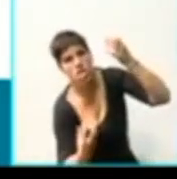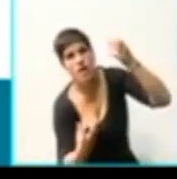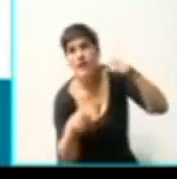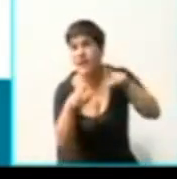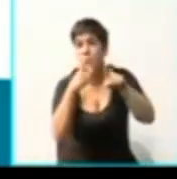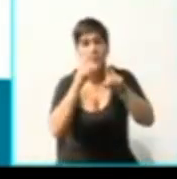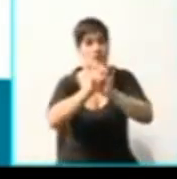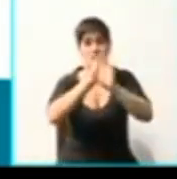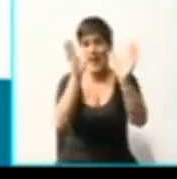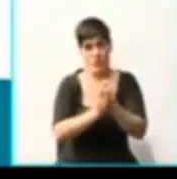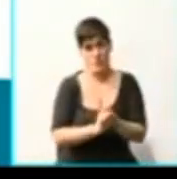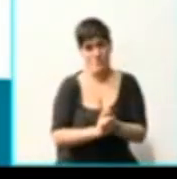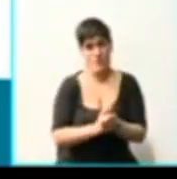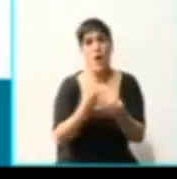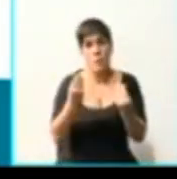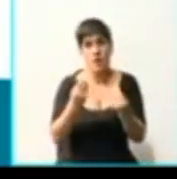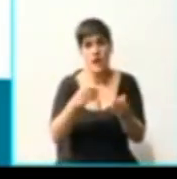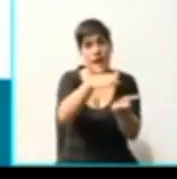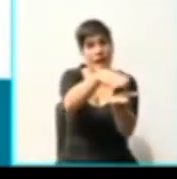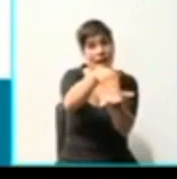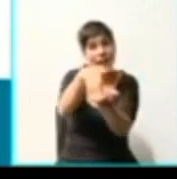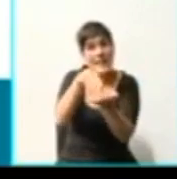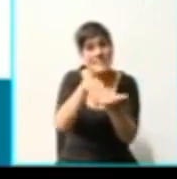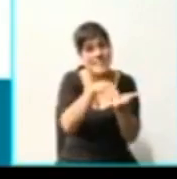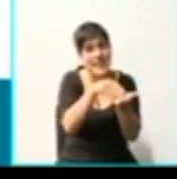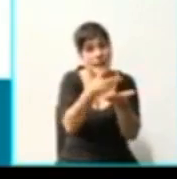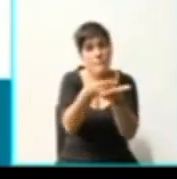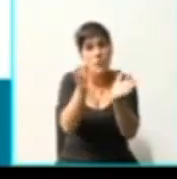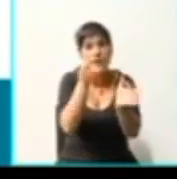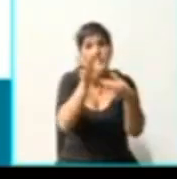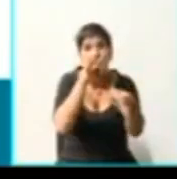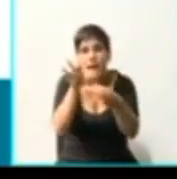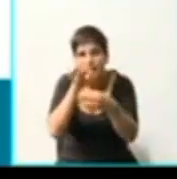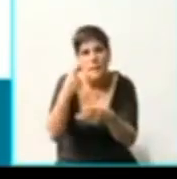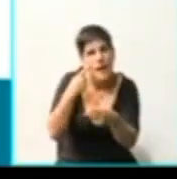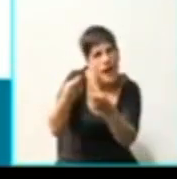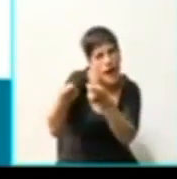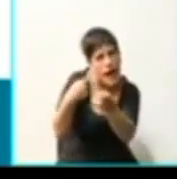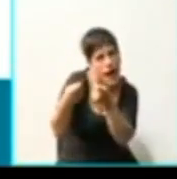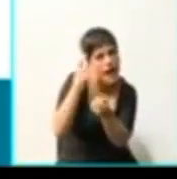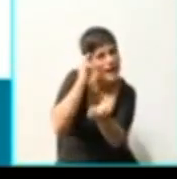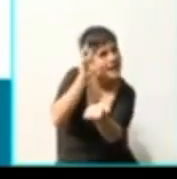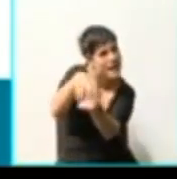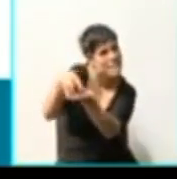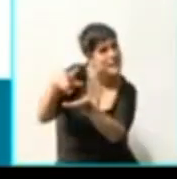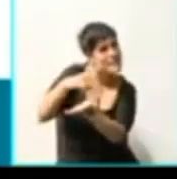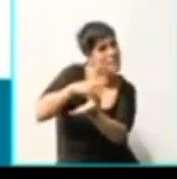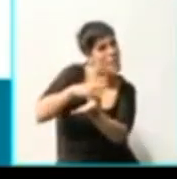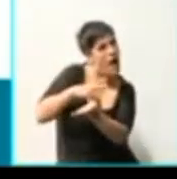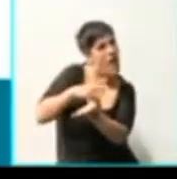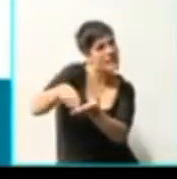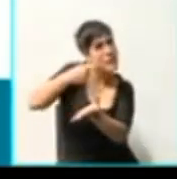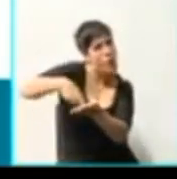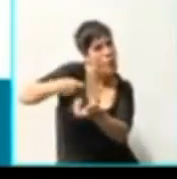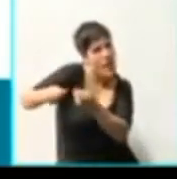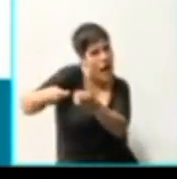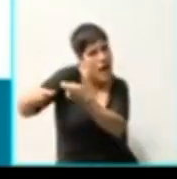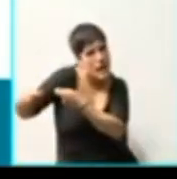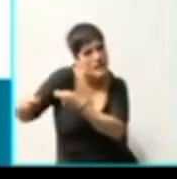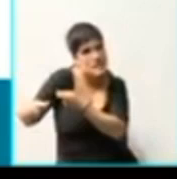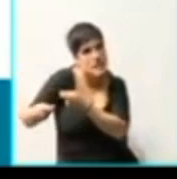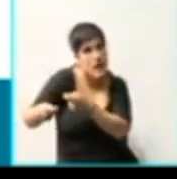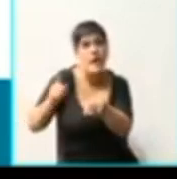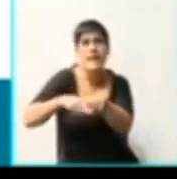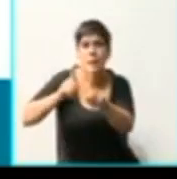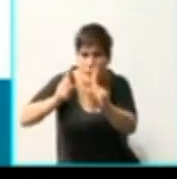de tierras públicas totalmente beneficiosas para la especulación inmobiliaria, a estos vecinos, a estas